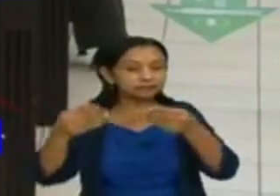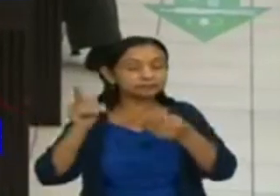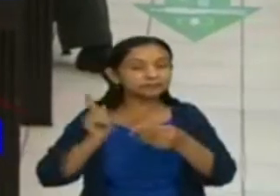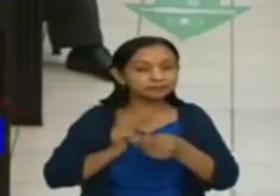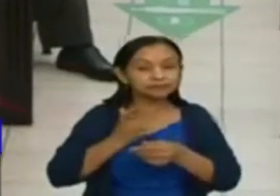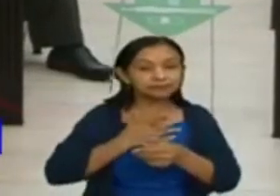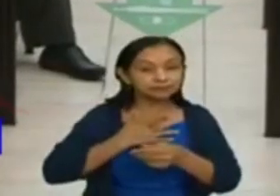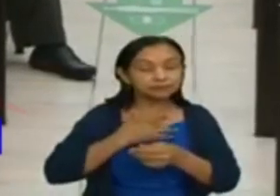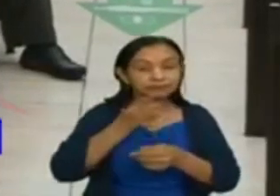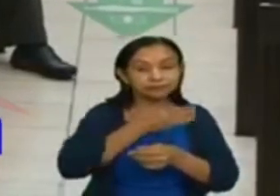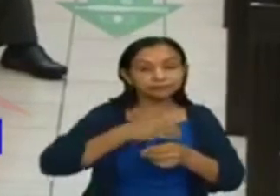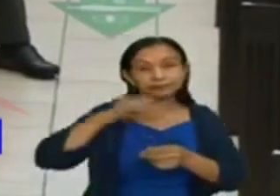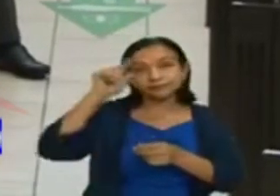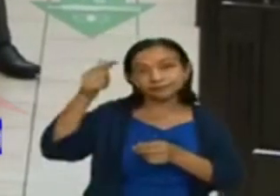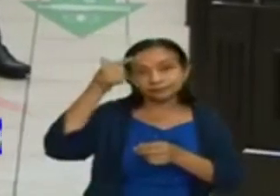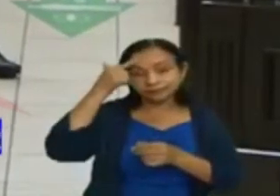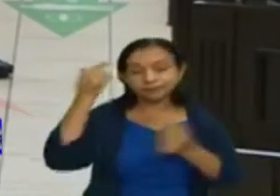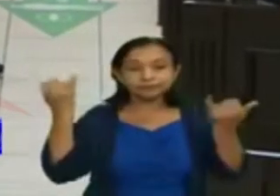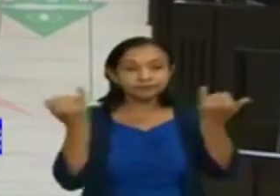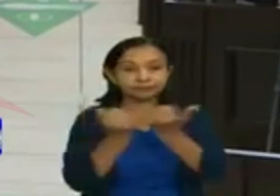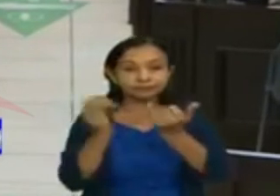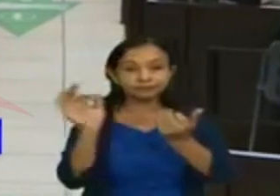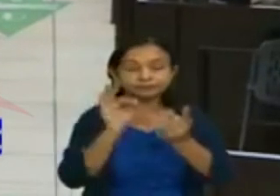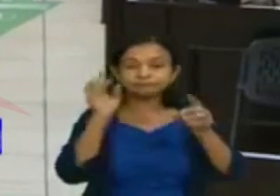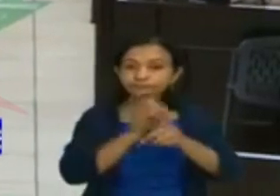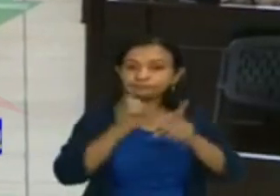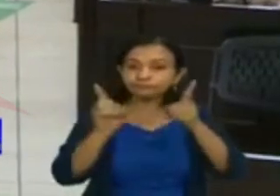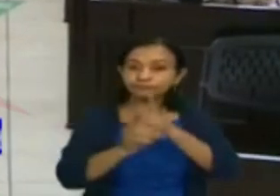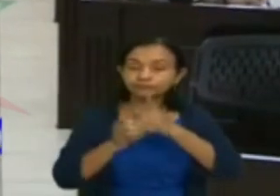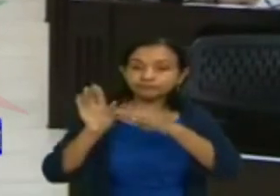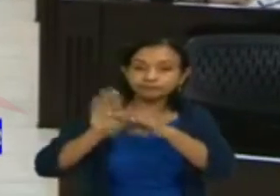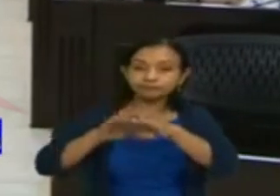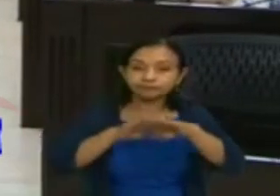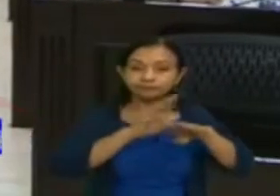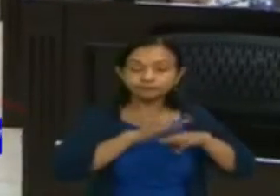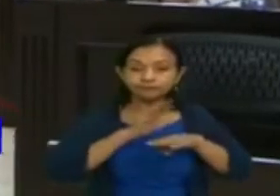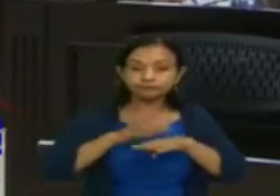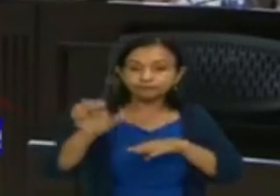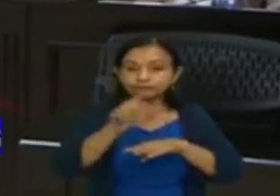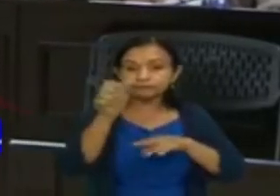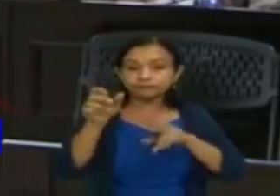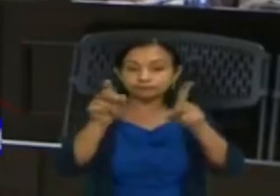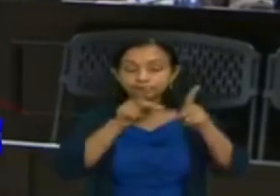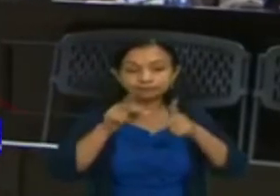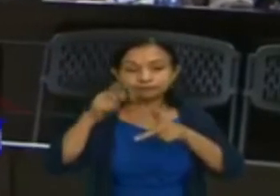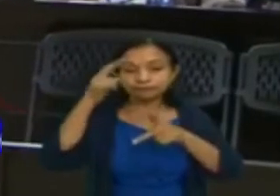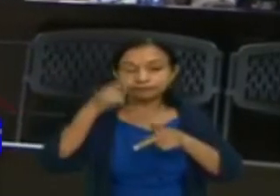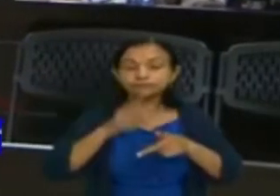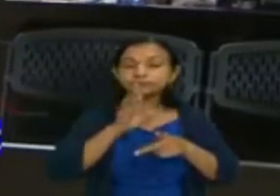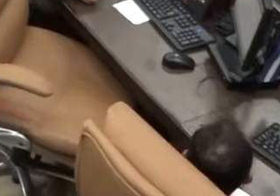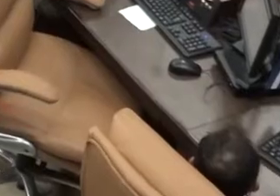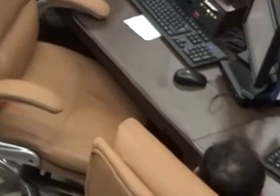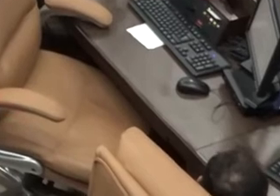la autoridad. Asimismo, deberán notificar al resto de autoridades